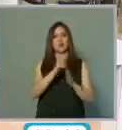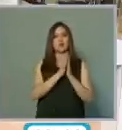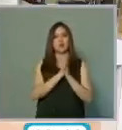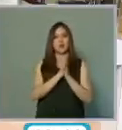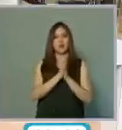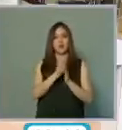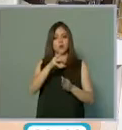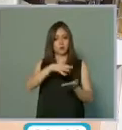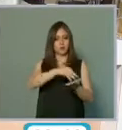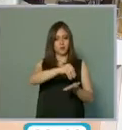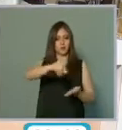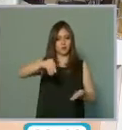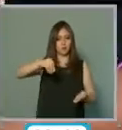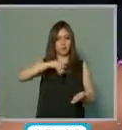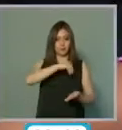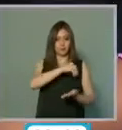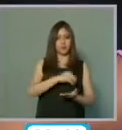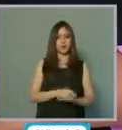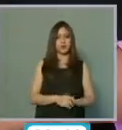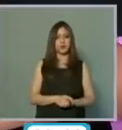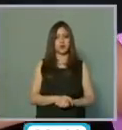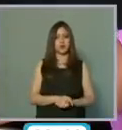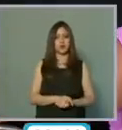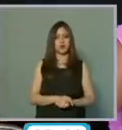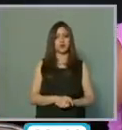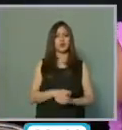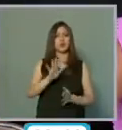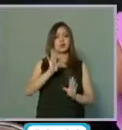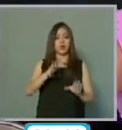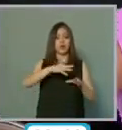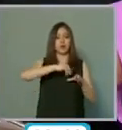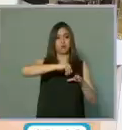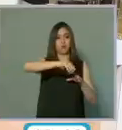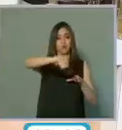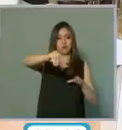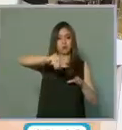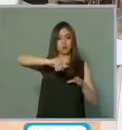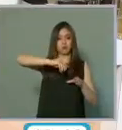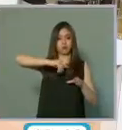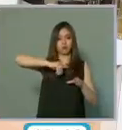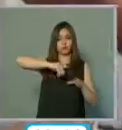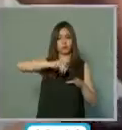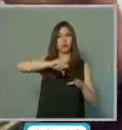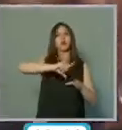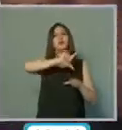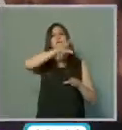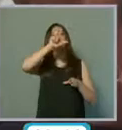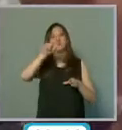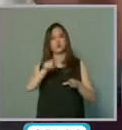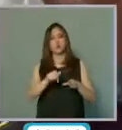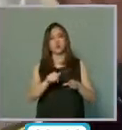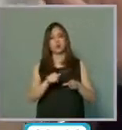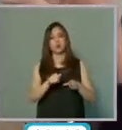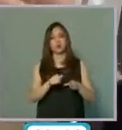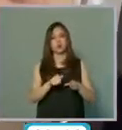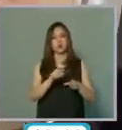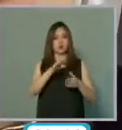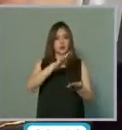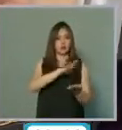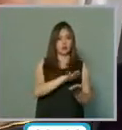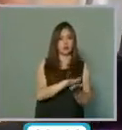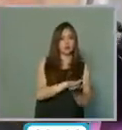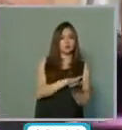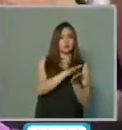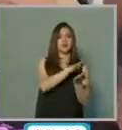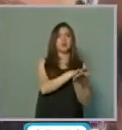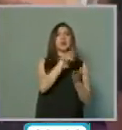Con mi los Pame. deditos, ¿no? Pues exactamente. Ponemos una capa entonces de espinaca. Vamos. Tía Connie, ponga atención, en la receta.